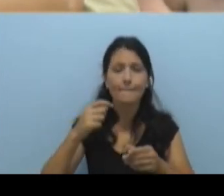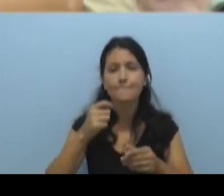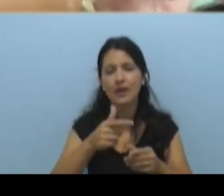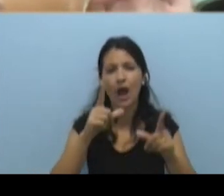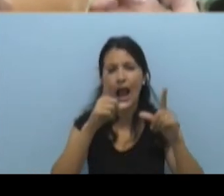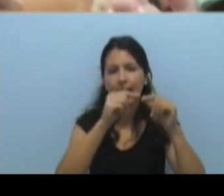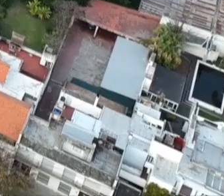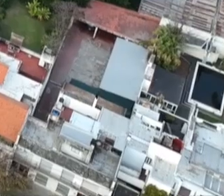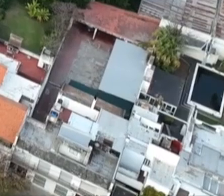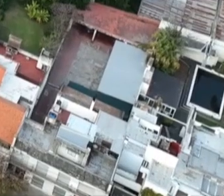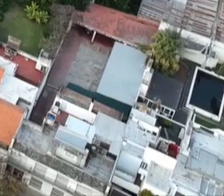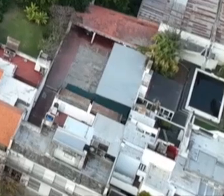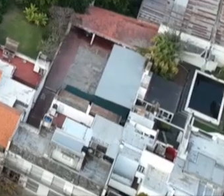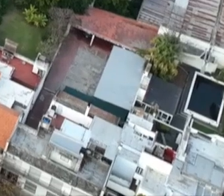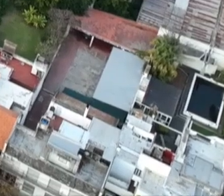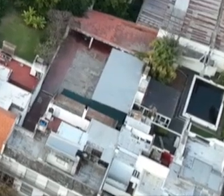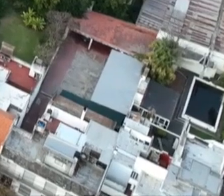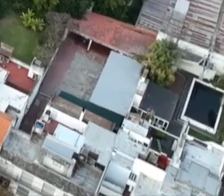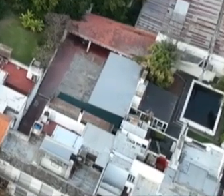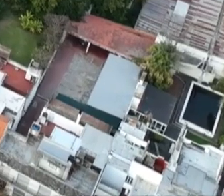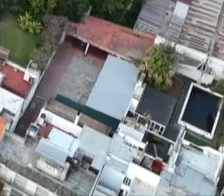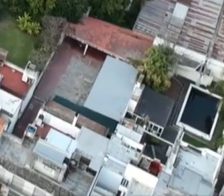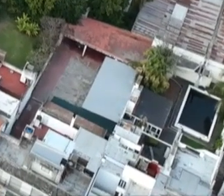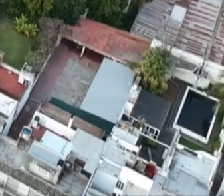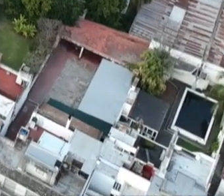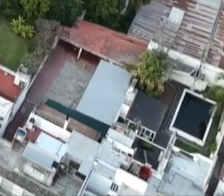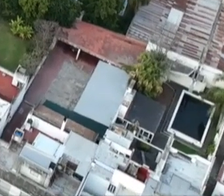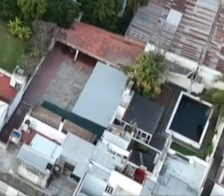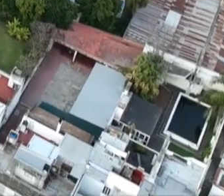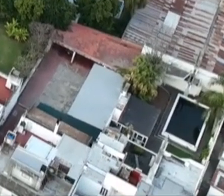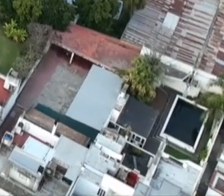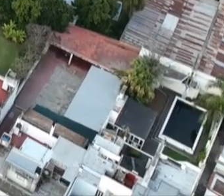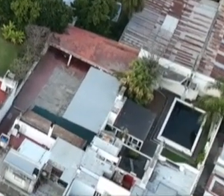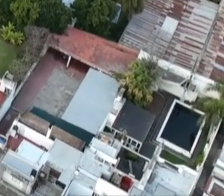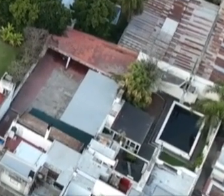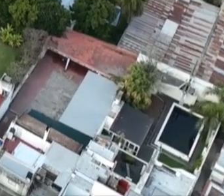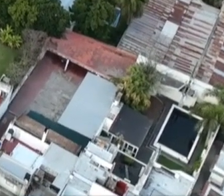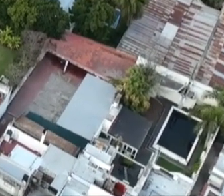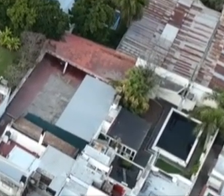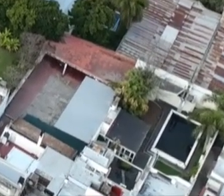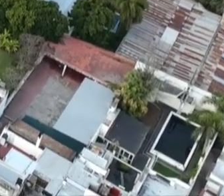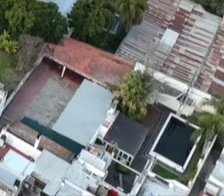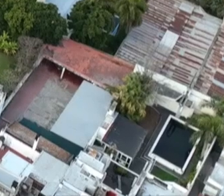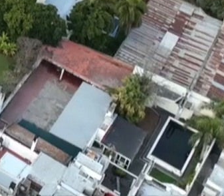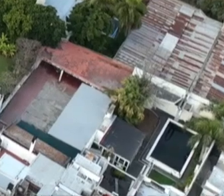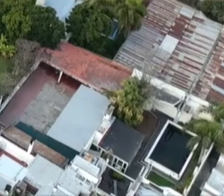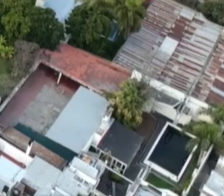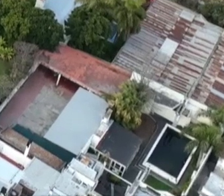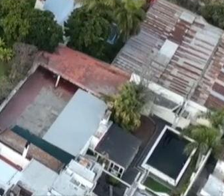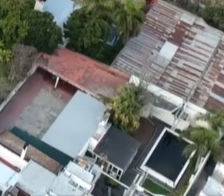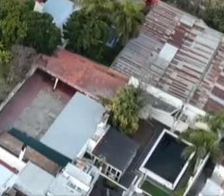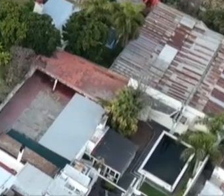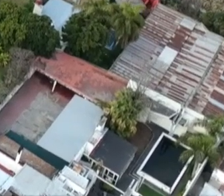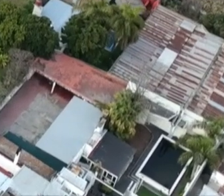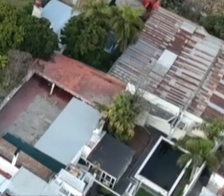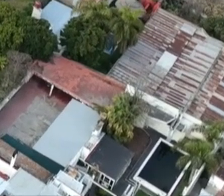7, 16, 17, 19, 21, 22, 42, 46,